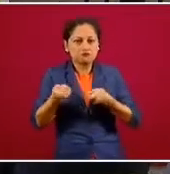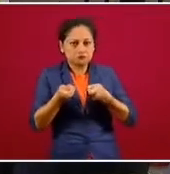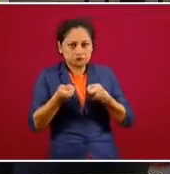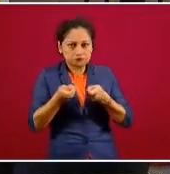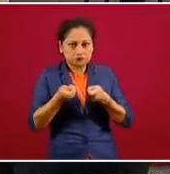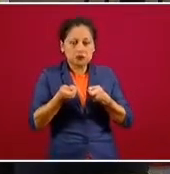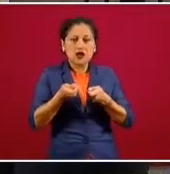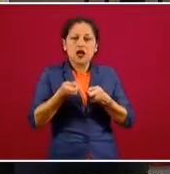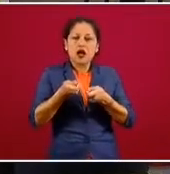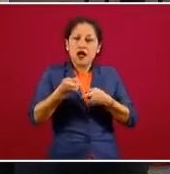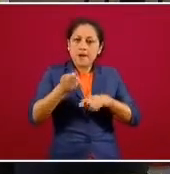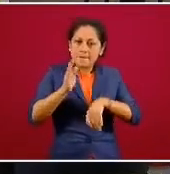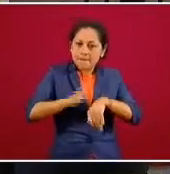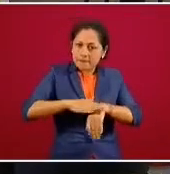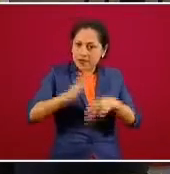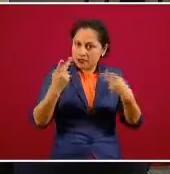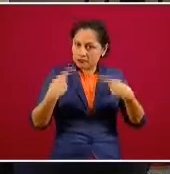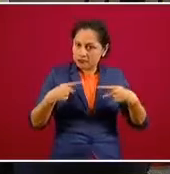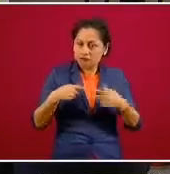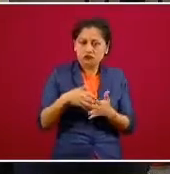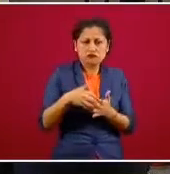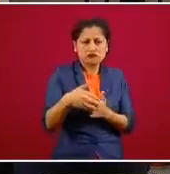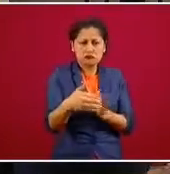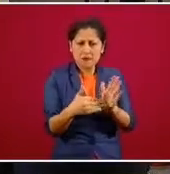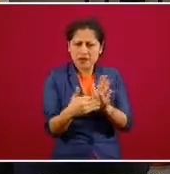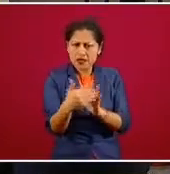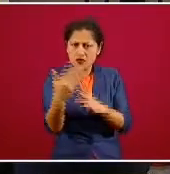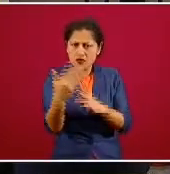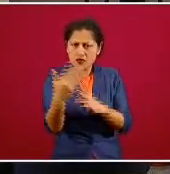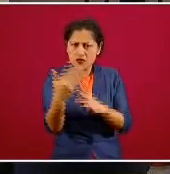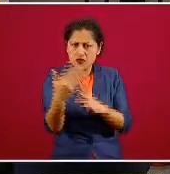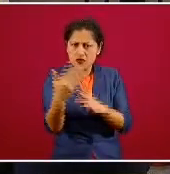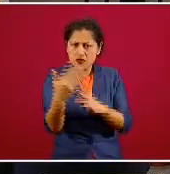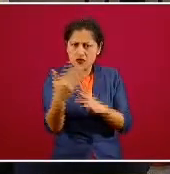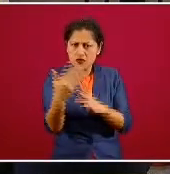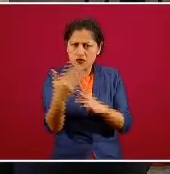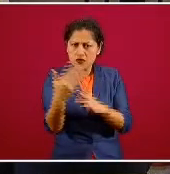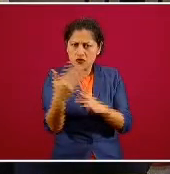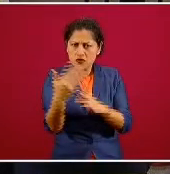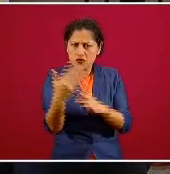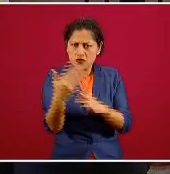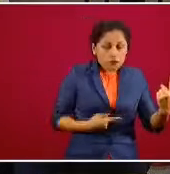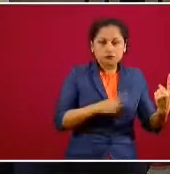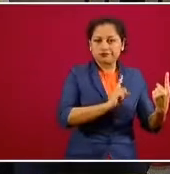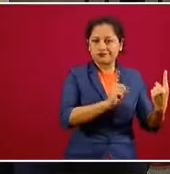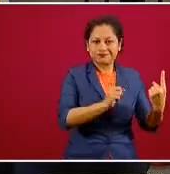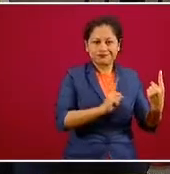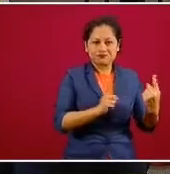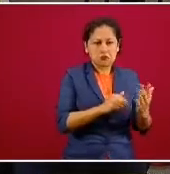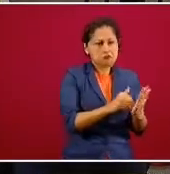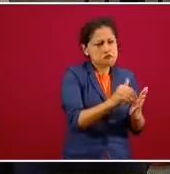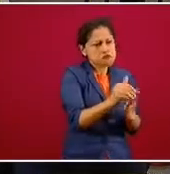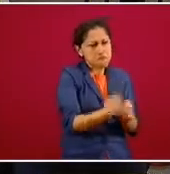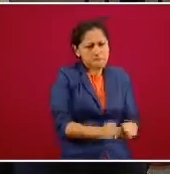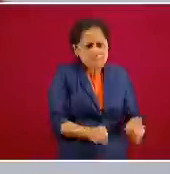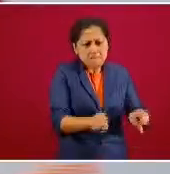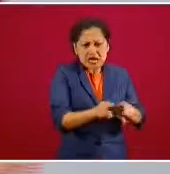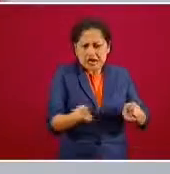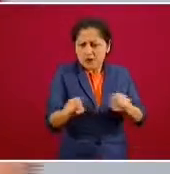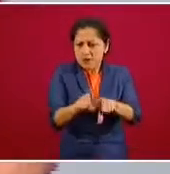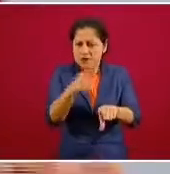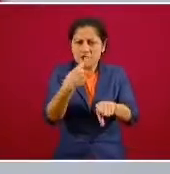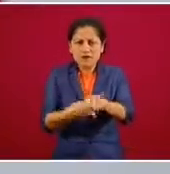carácter masivo. Estamos hablando de millones de personas a la vez, ya no un caso a la vez, sino millones de personas a la vez,